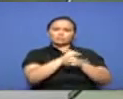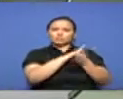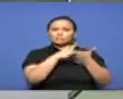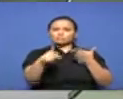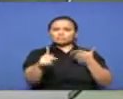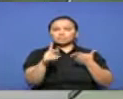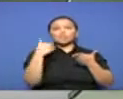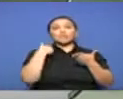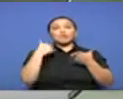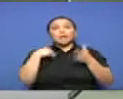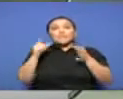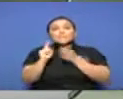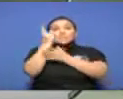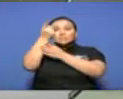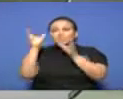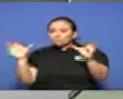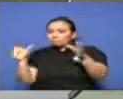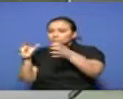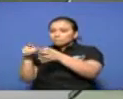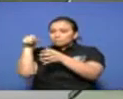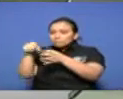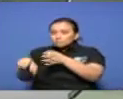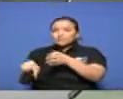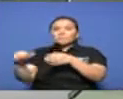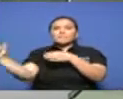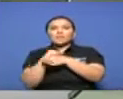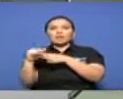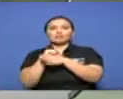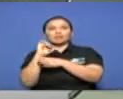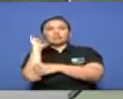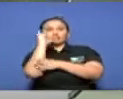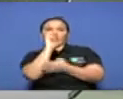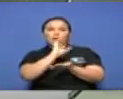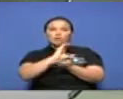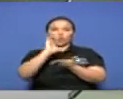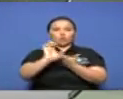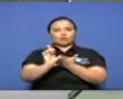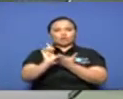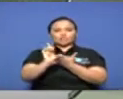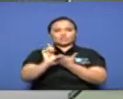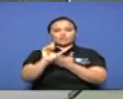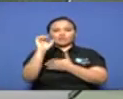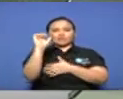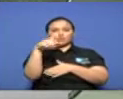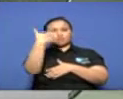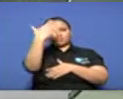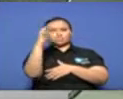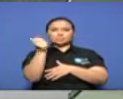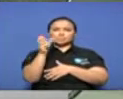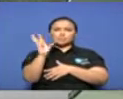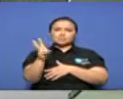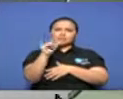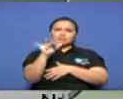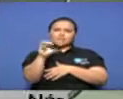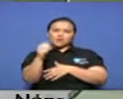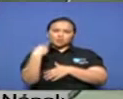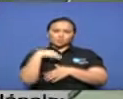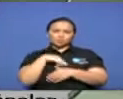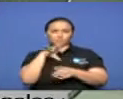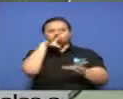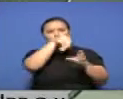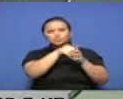centro de entrenamiento de equipo pesado que se va a dar en coclé el próximo 16 de mayo nosotros en penonomé a eso de las 10 de la mañana vamos